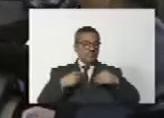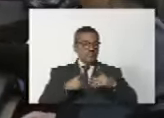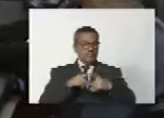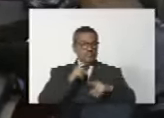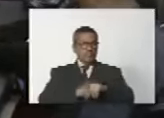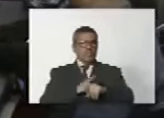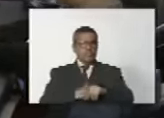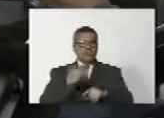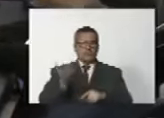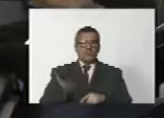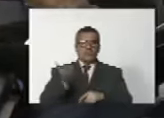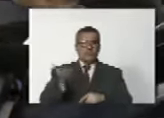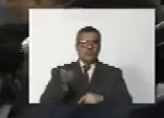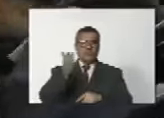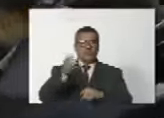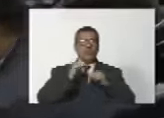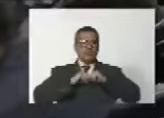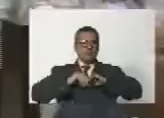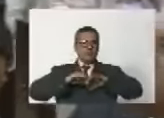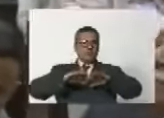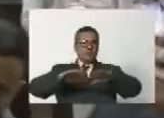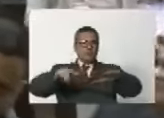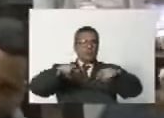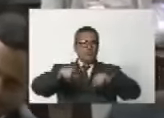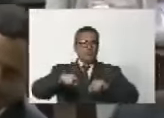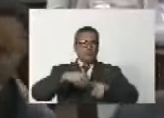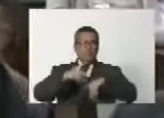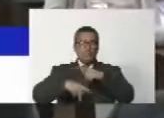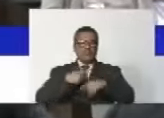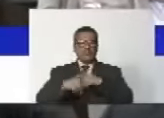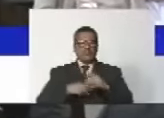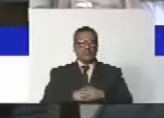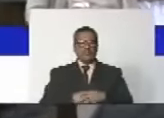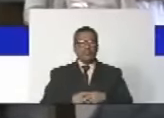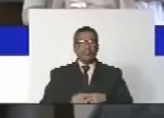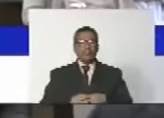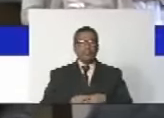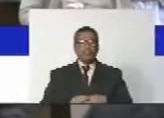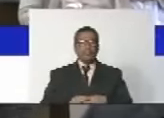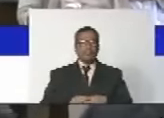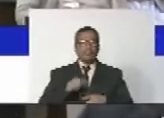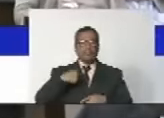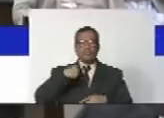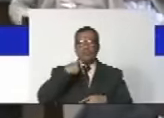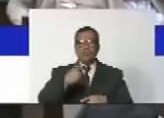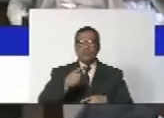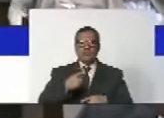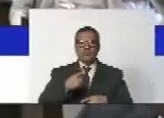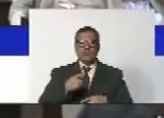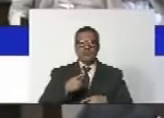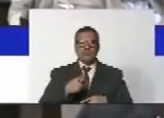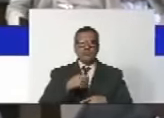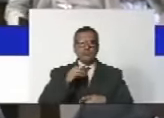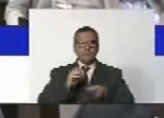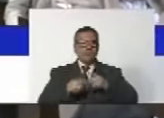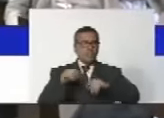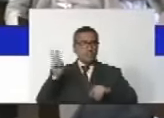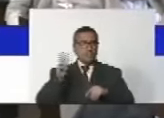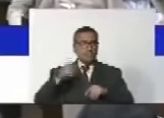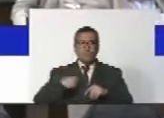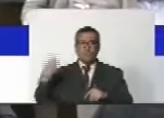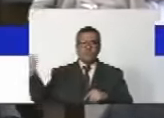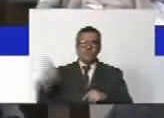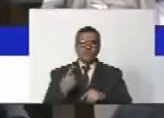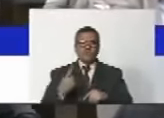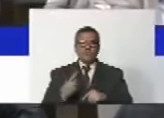fase importantísima de expansión y de desarrollo. Yo he dicho en reiteradas oportunidades que a Venezuela viene